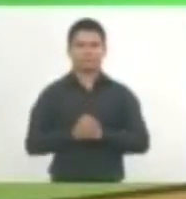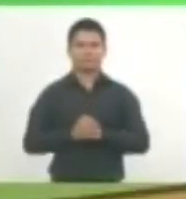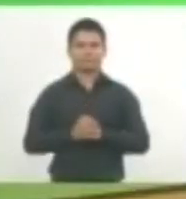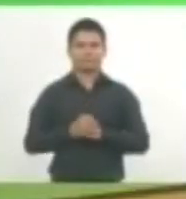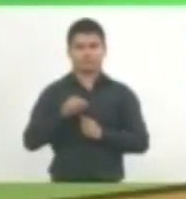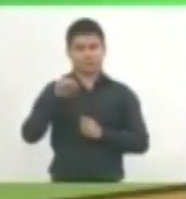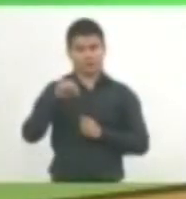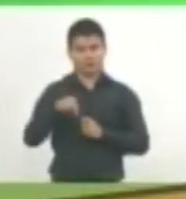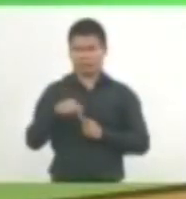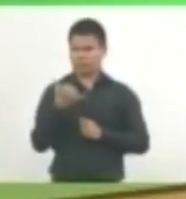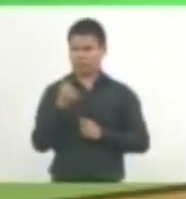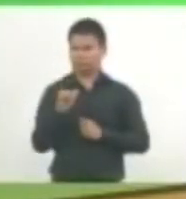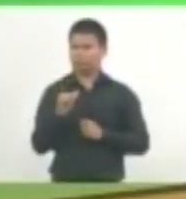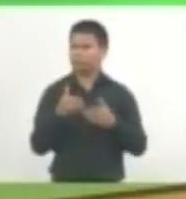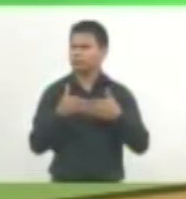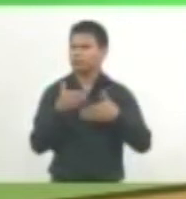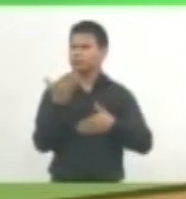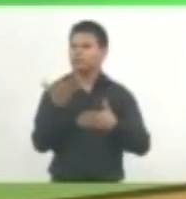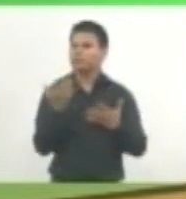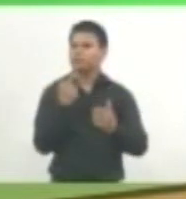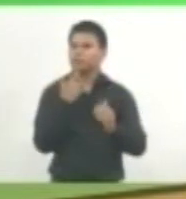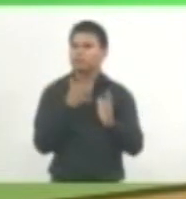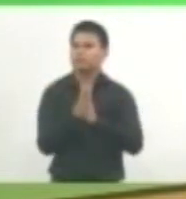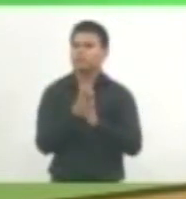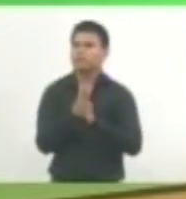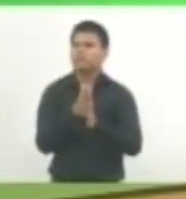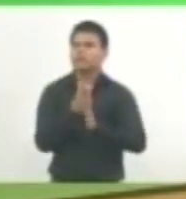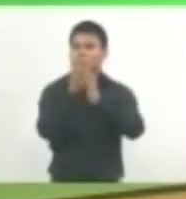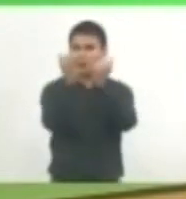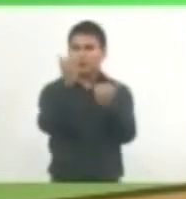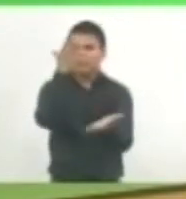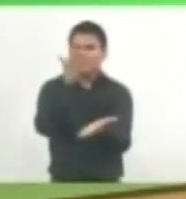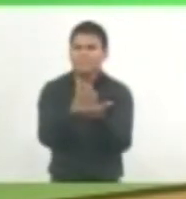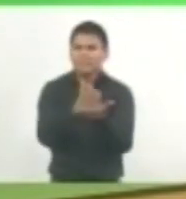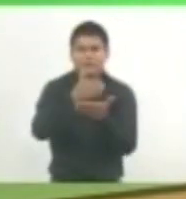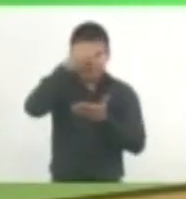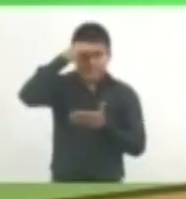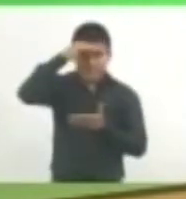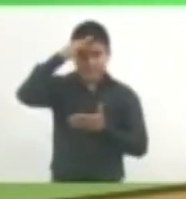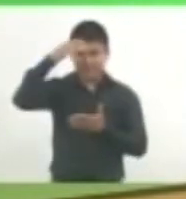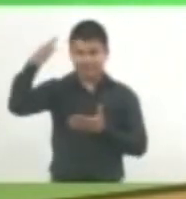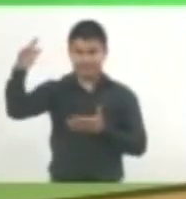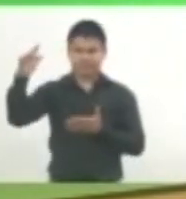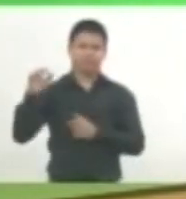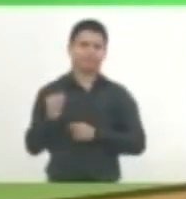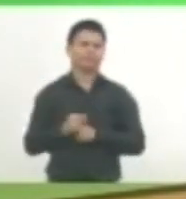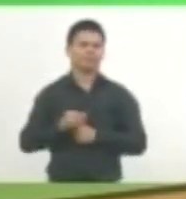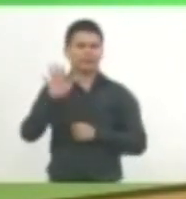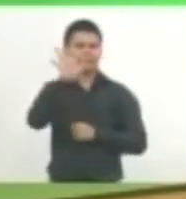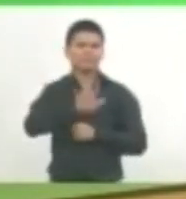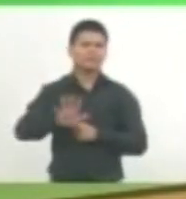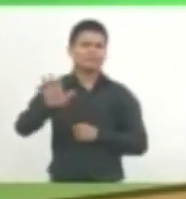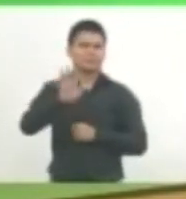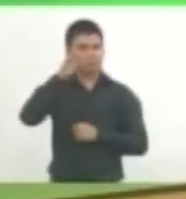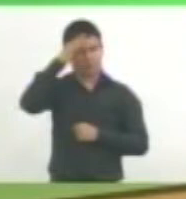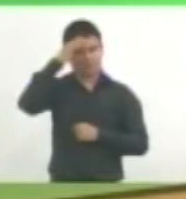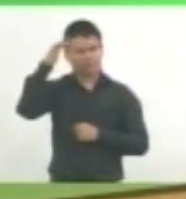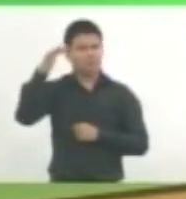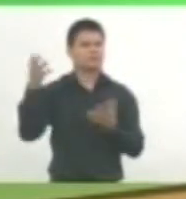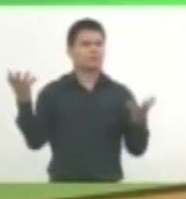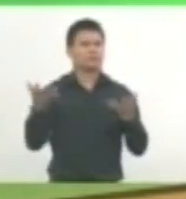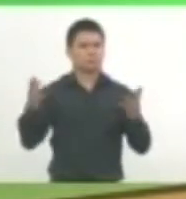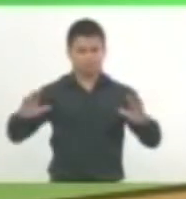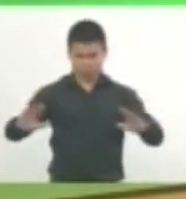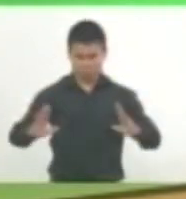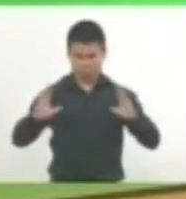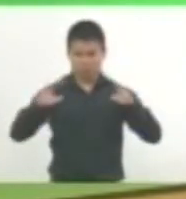quedó oficializada la declaratoria de calamidad pública decretada por el distrito a raíz del agrietamiento que se presenta en el